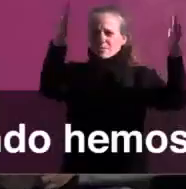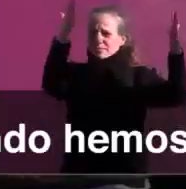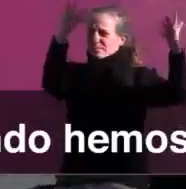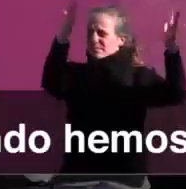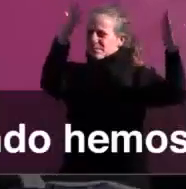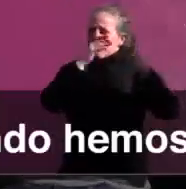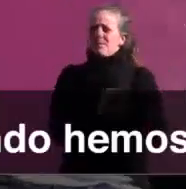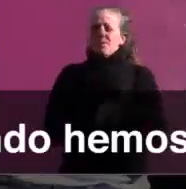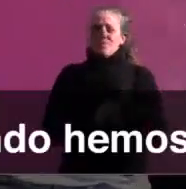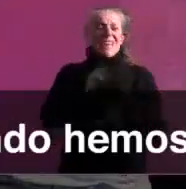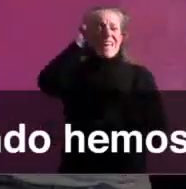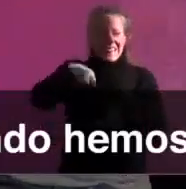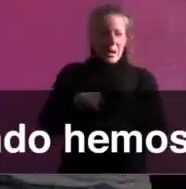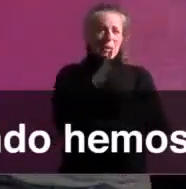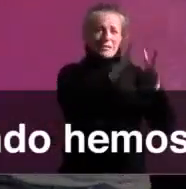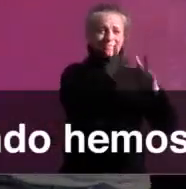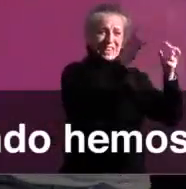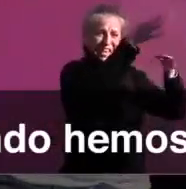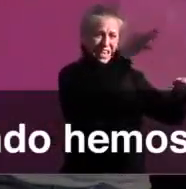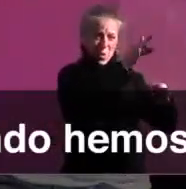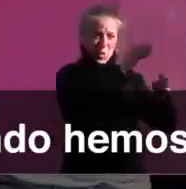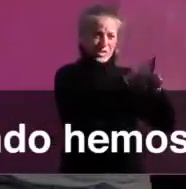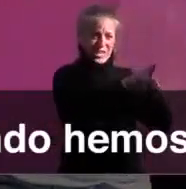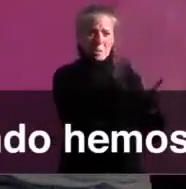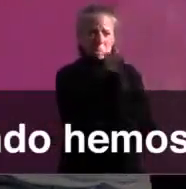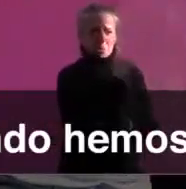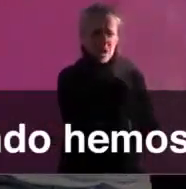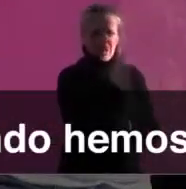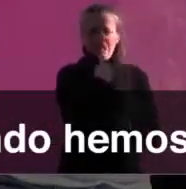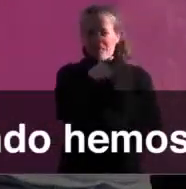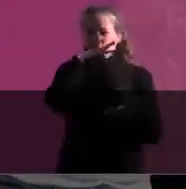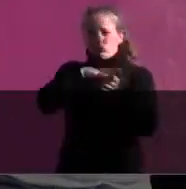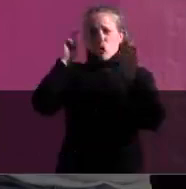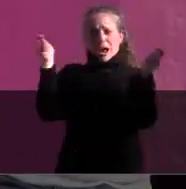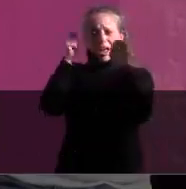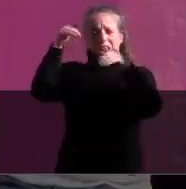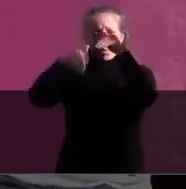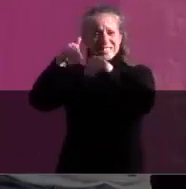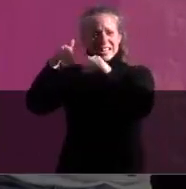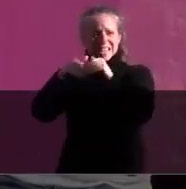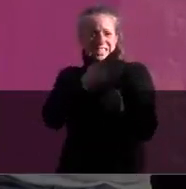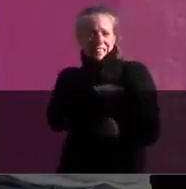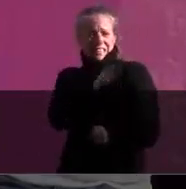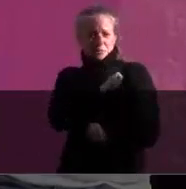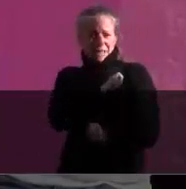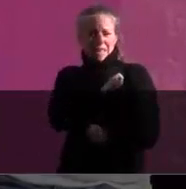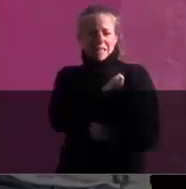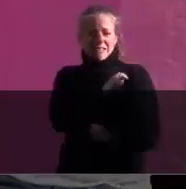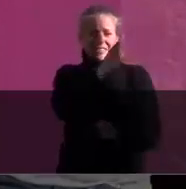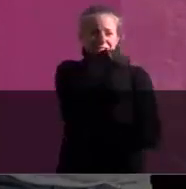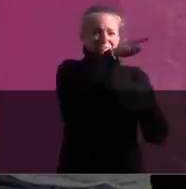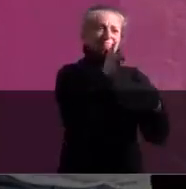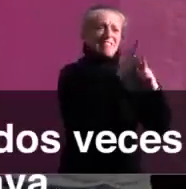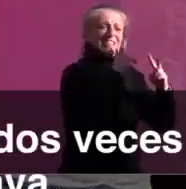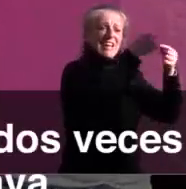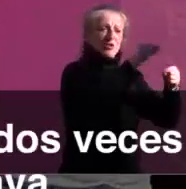También teníamos las encuestas en contra cuando hemos tenido dos campañas estatales y todas las encuestas nos llegaban a poner en el quinto